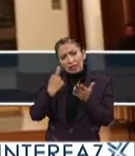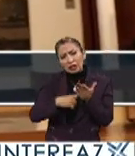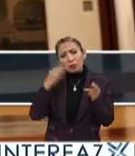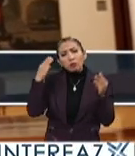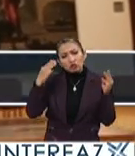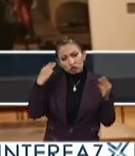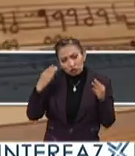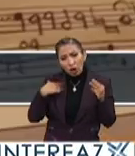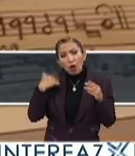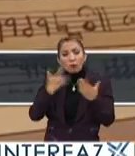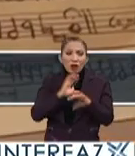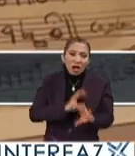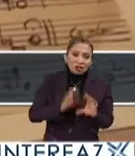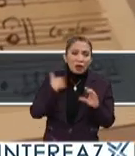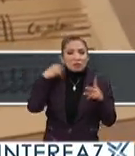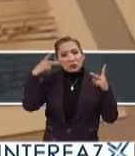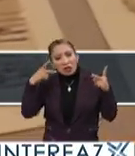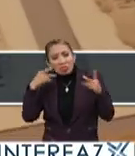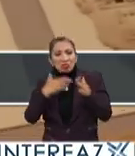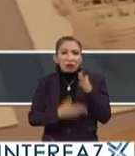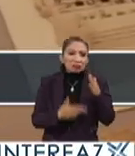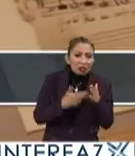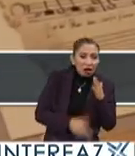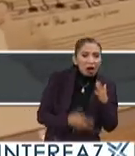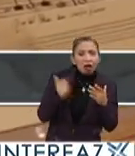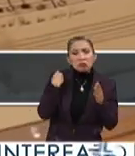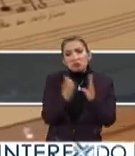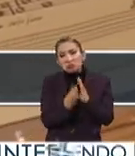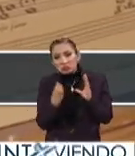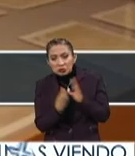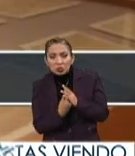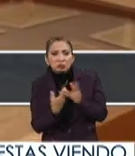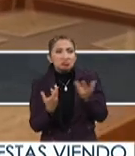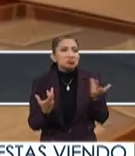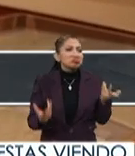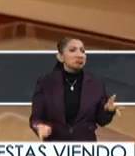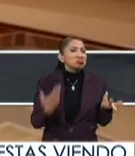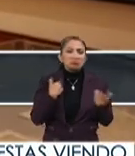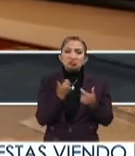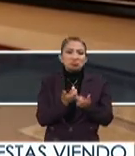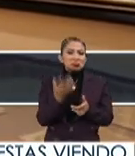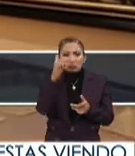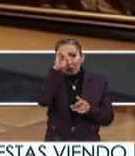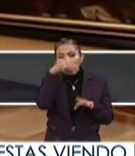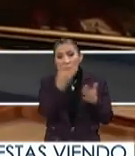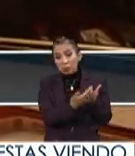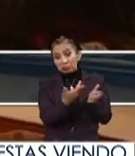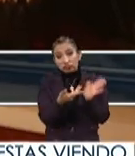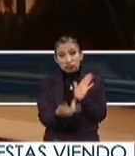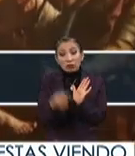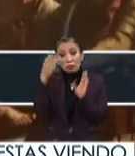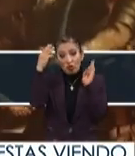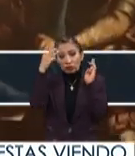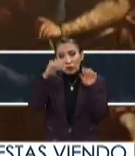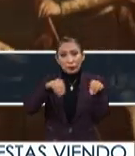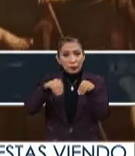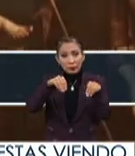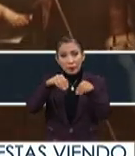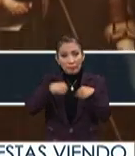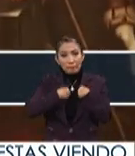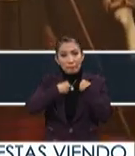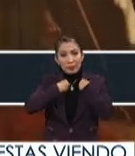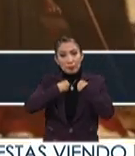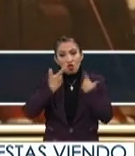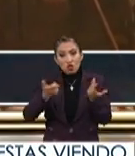del museo, en tanto conciertos, visitas, talleres, cursos. Lo que se propone es, como bien mencionan, que el museo esté en movimiento